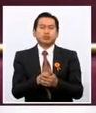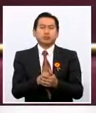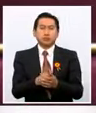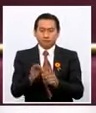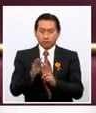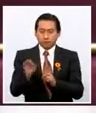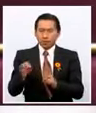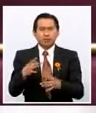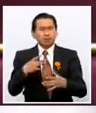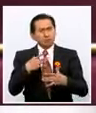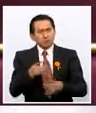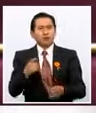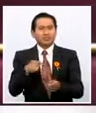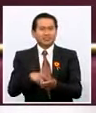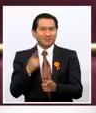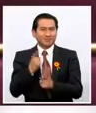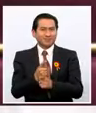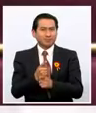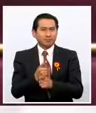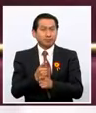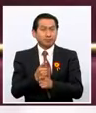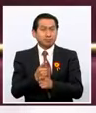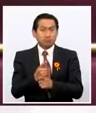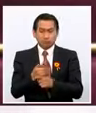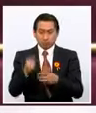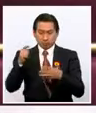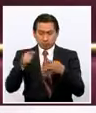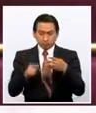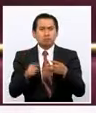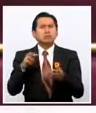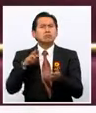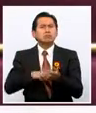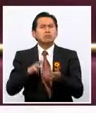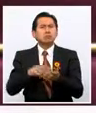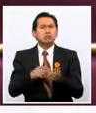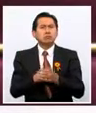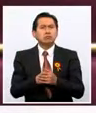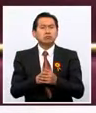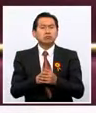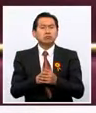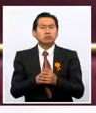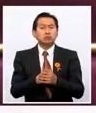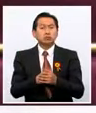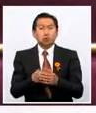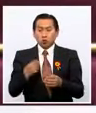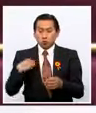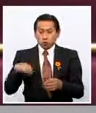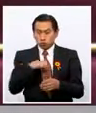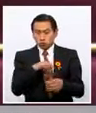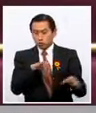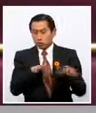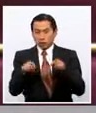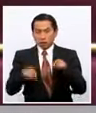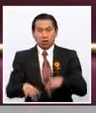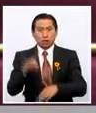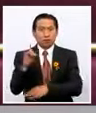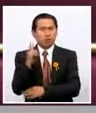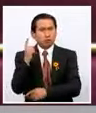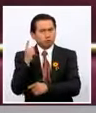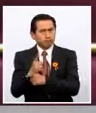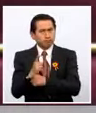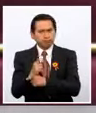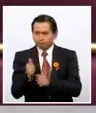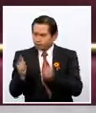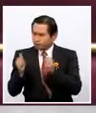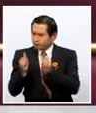frases porque todas ellas dicen como estamos haciendo las cosas en bolivia para salir